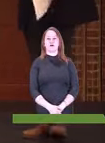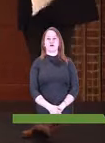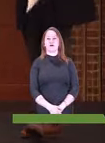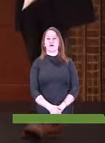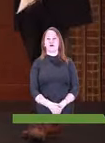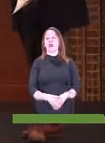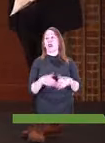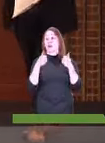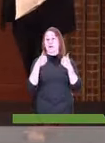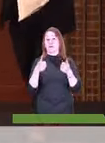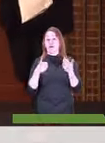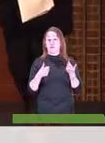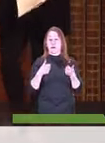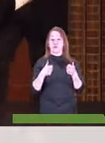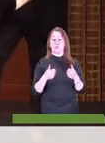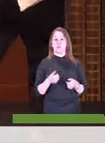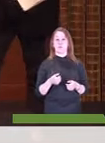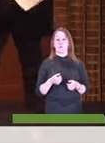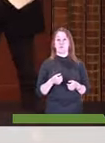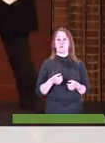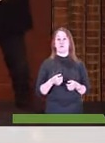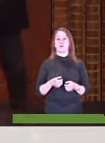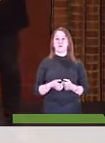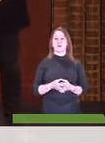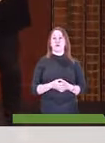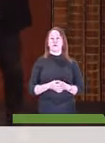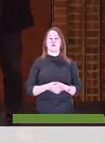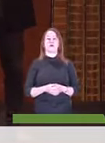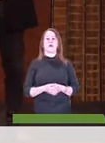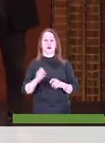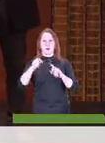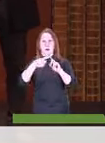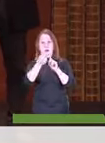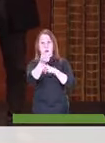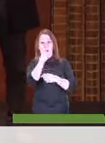Bueno, muy bien. Con respecto a la primera pregunta,